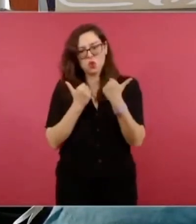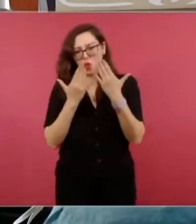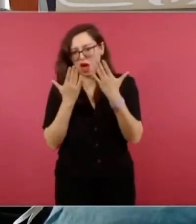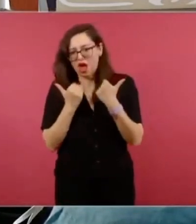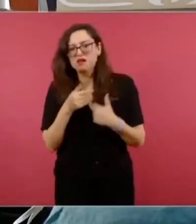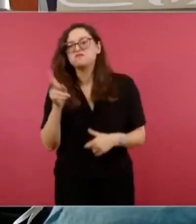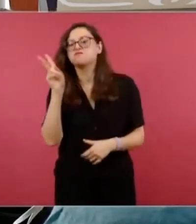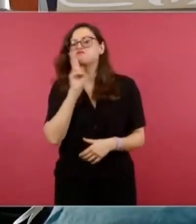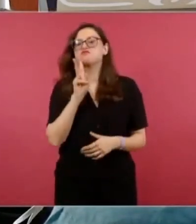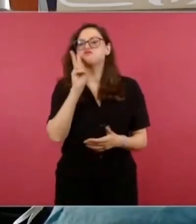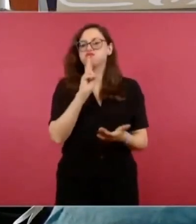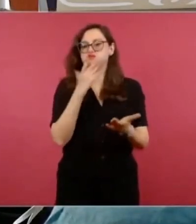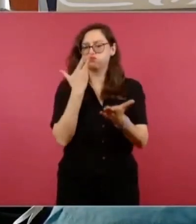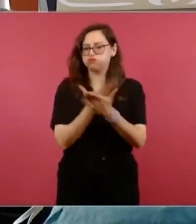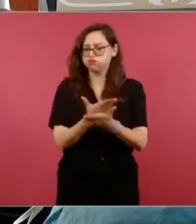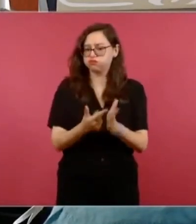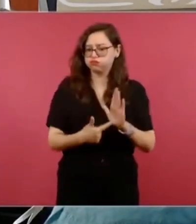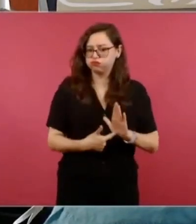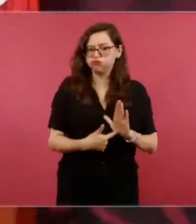Con